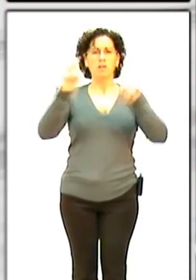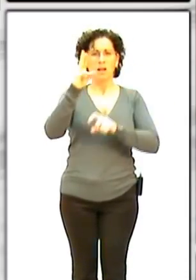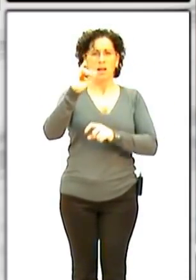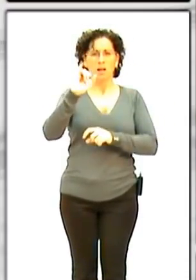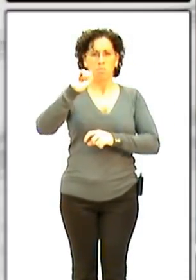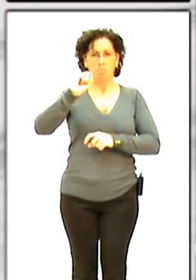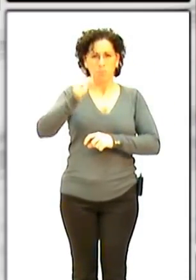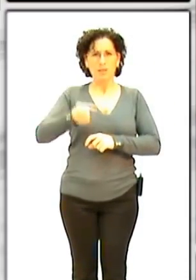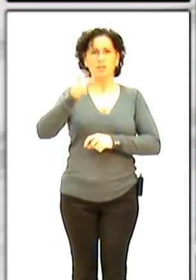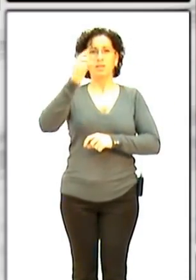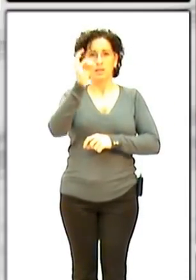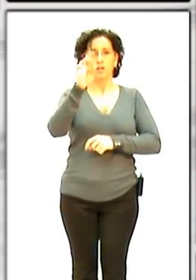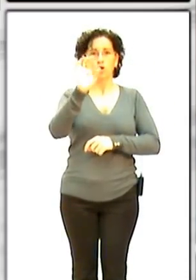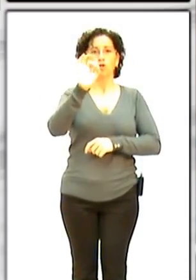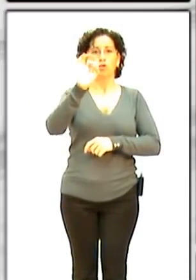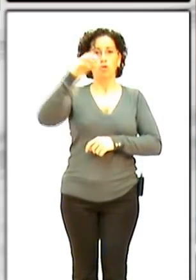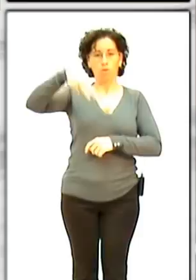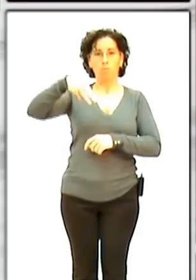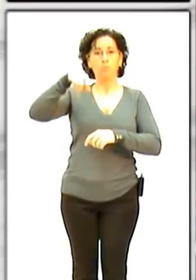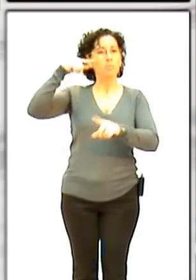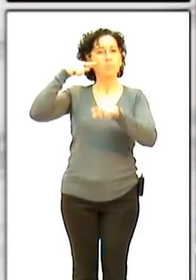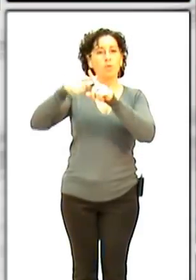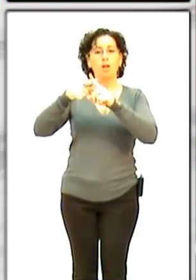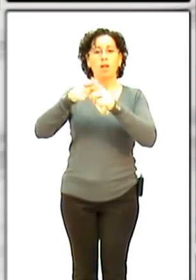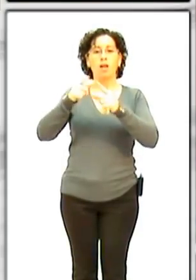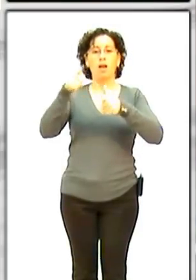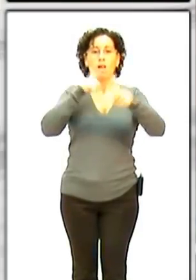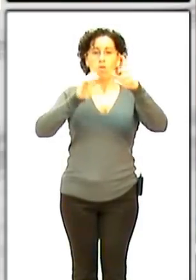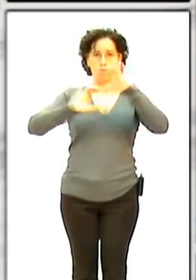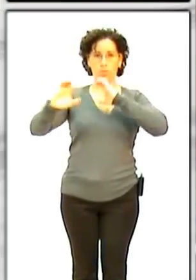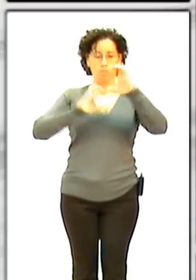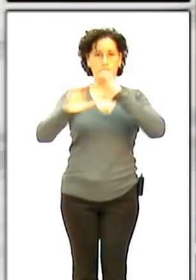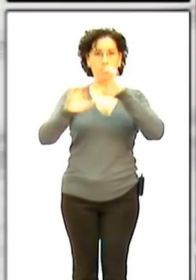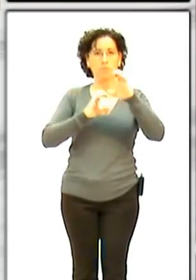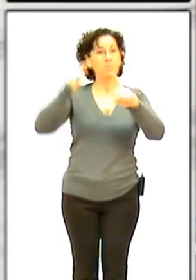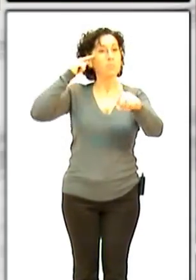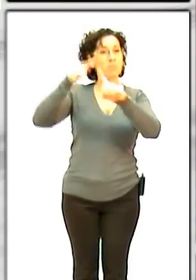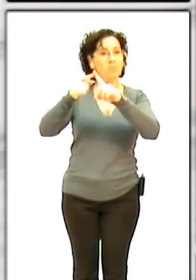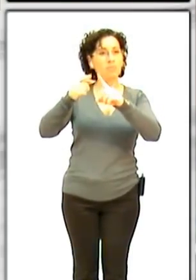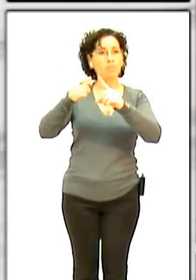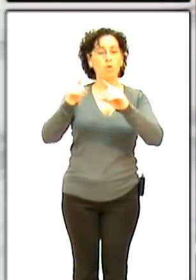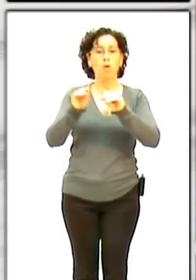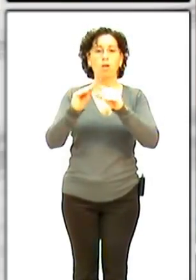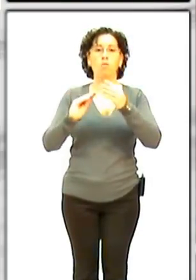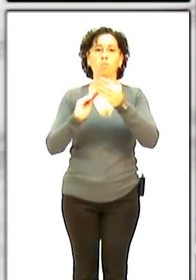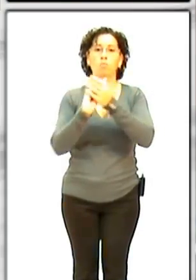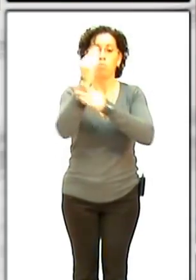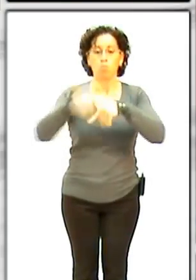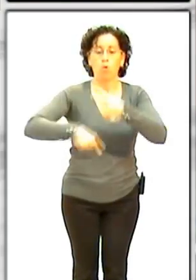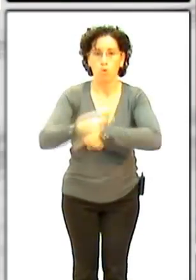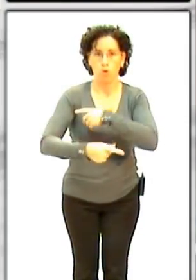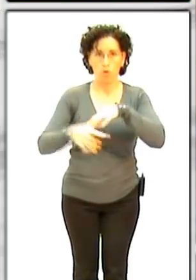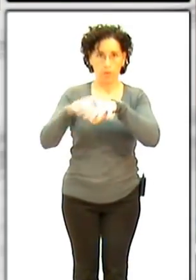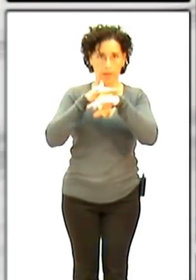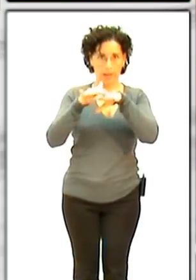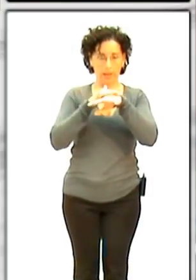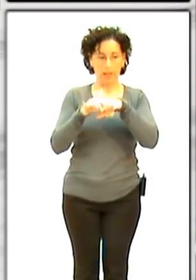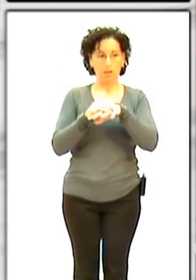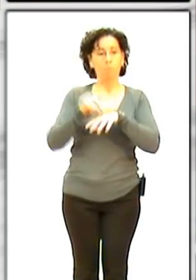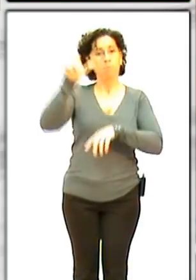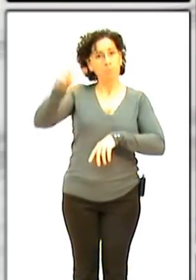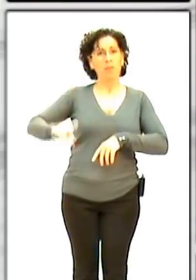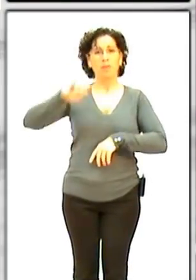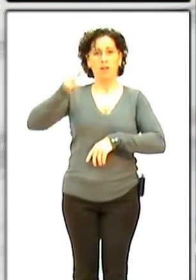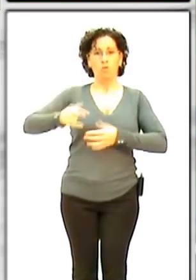que es una empresa dedicada a la comunicación audiovisual y las nuevas tecnologías, enfocada a la postproducción digital. Es director de proyectos